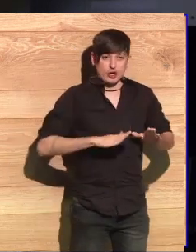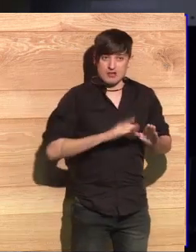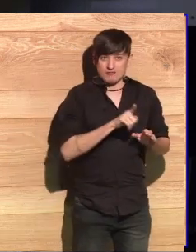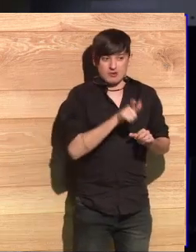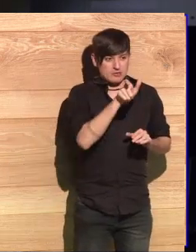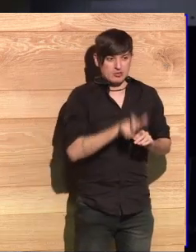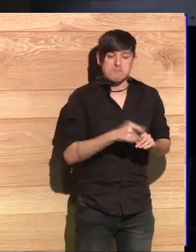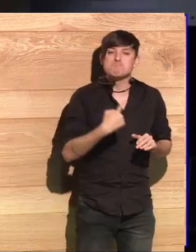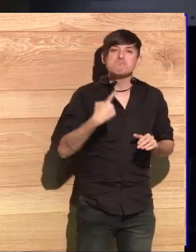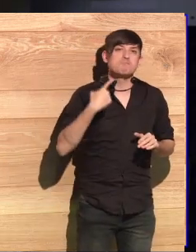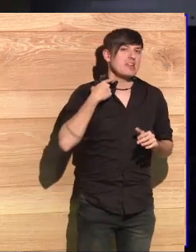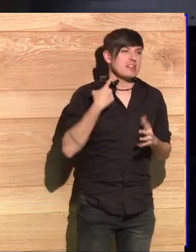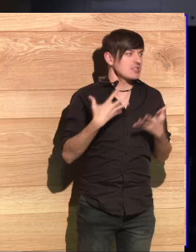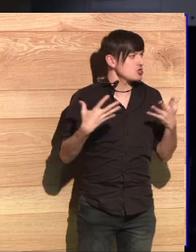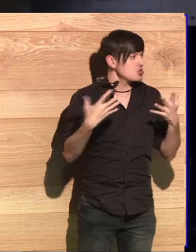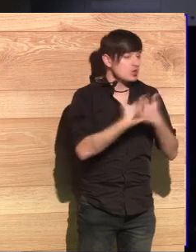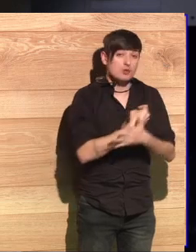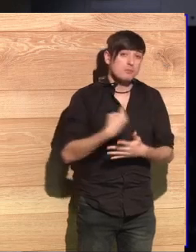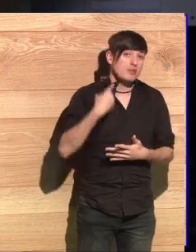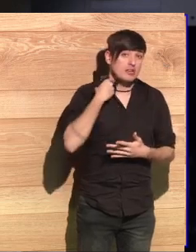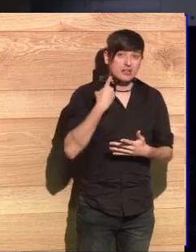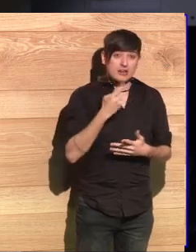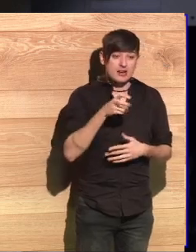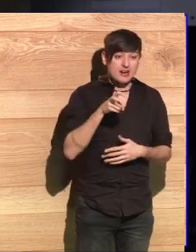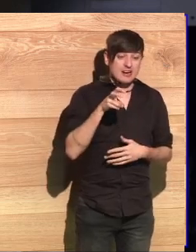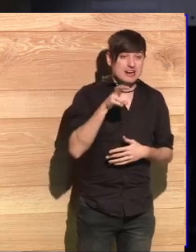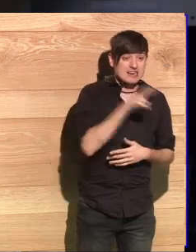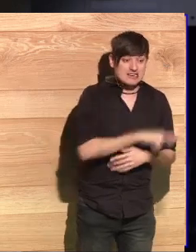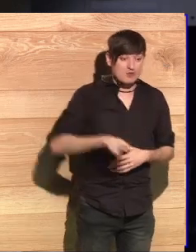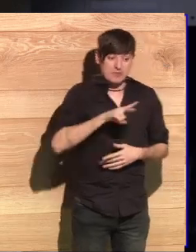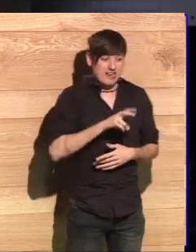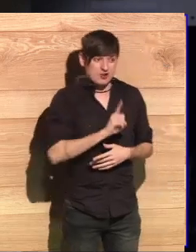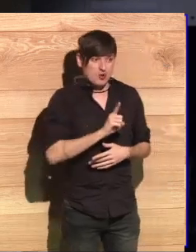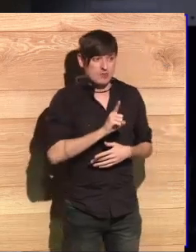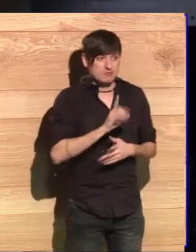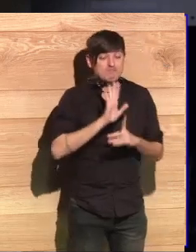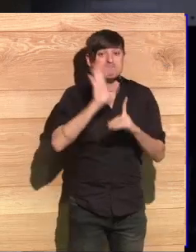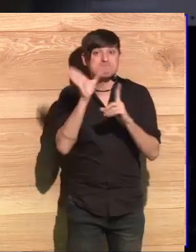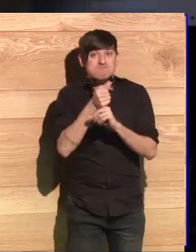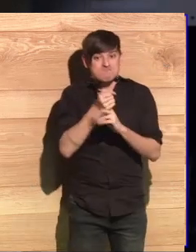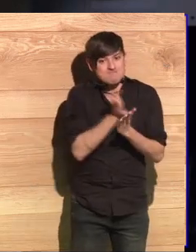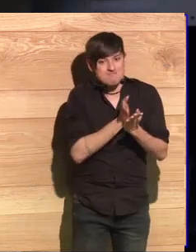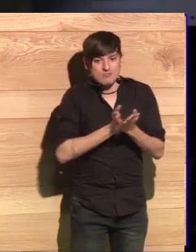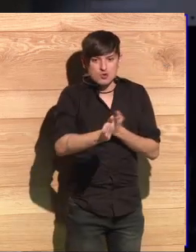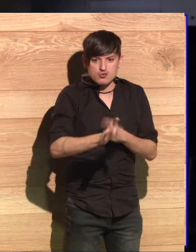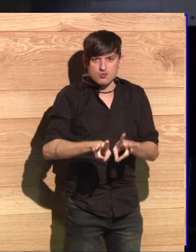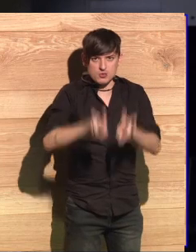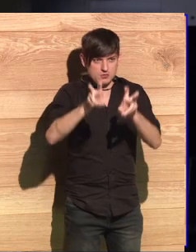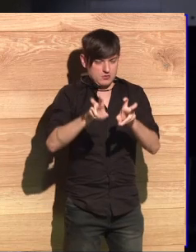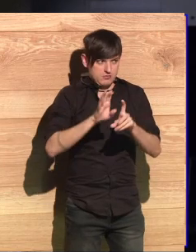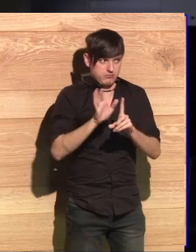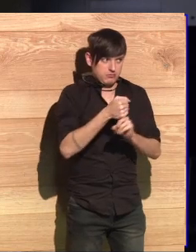lo pierde todo, que no lo vuelve a recuperar, pero que encuentra otro nuevo todo.